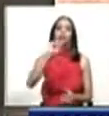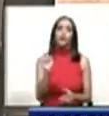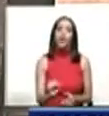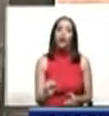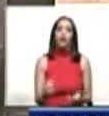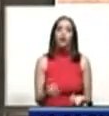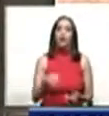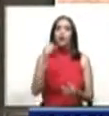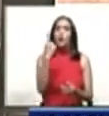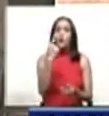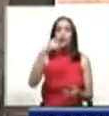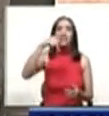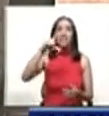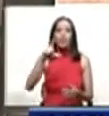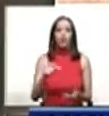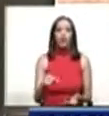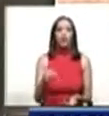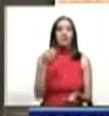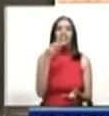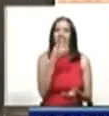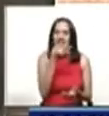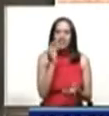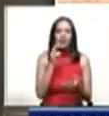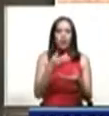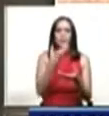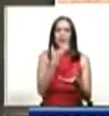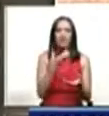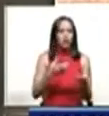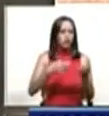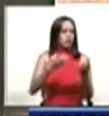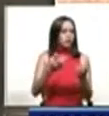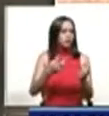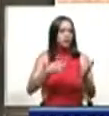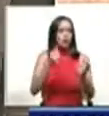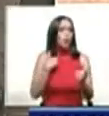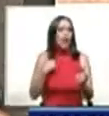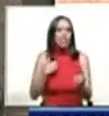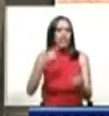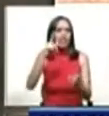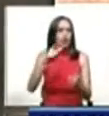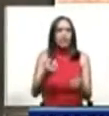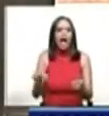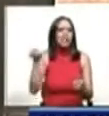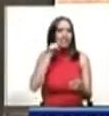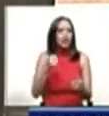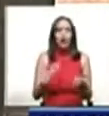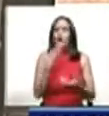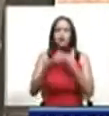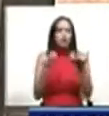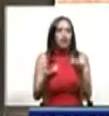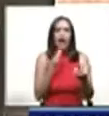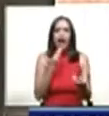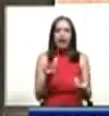No puede ser posible que te cueste 1.200 bolos, ¿verdad? Cualquier kilo de verdura, cualquier kilo de fruta. No